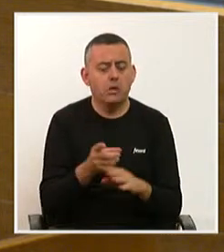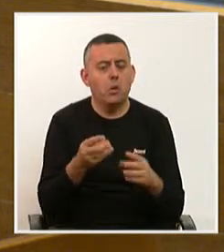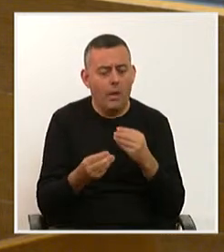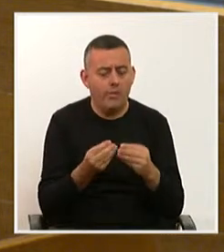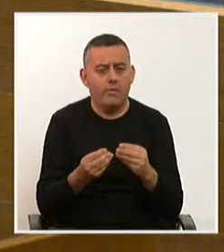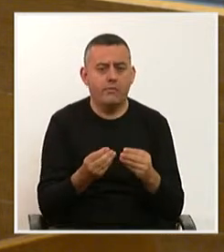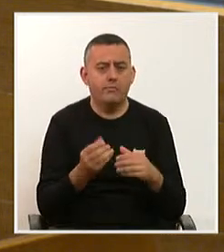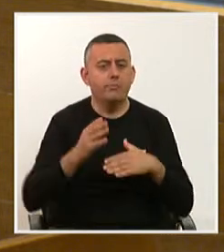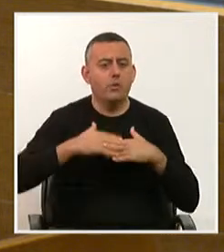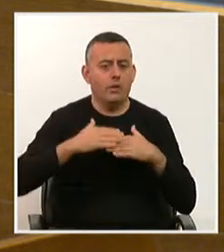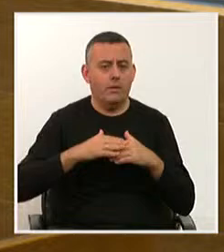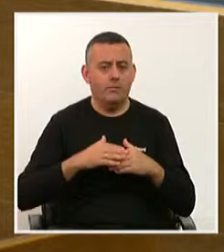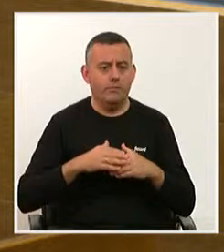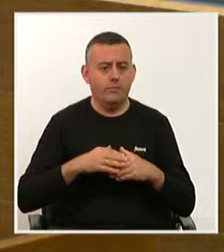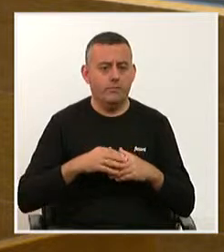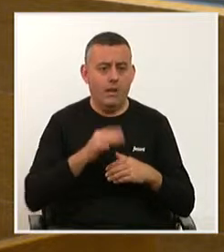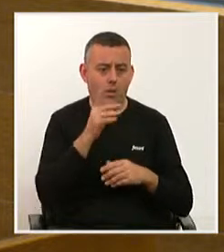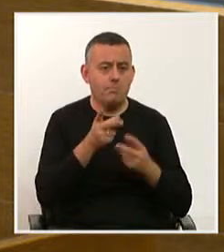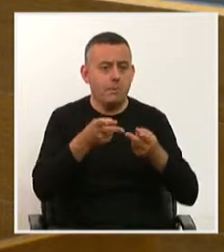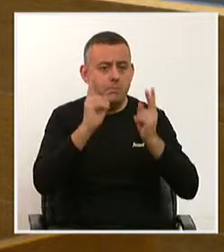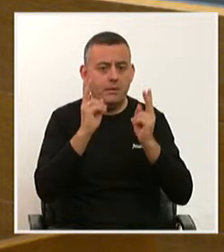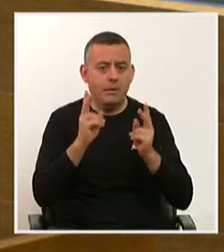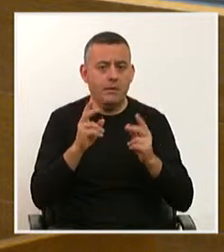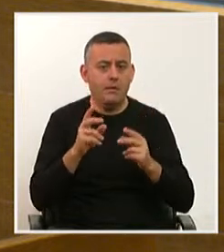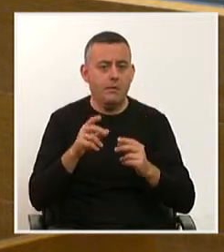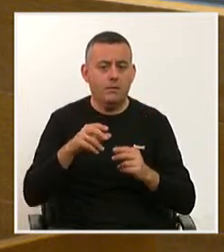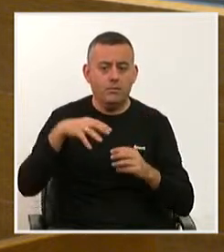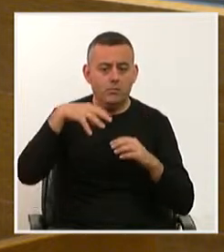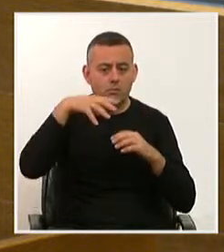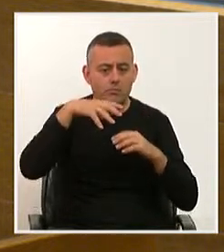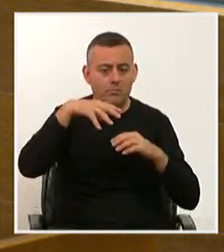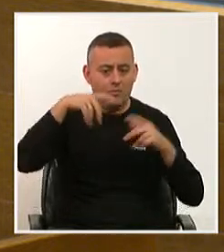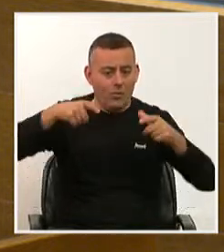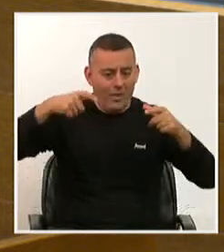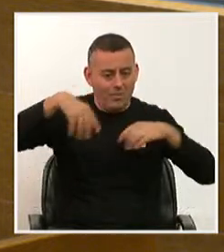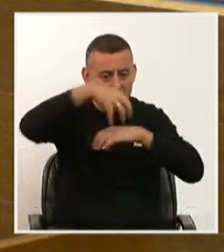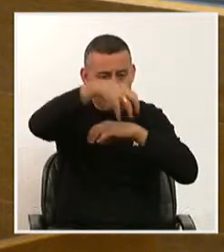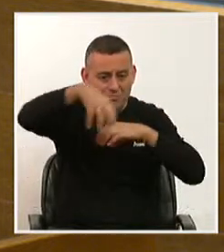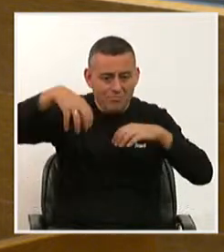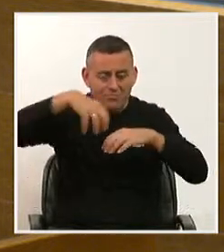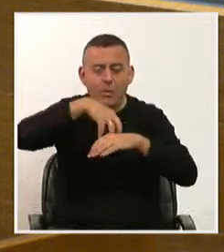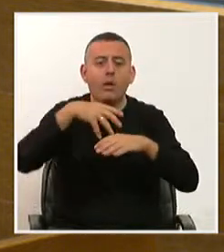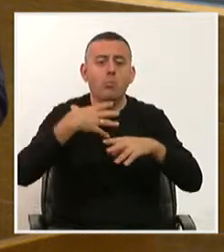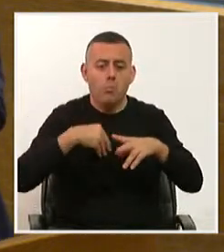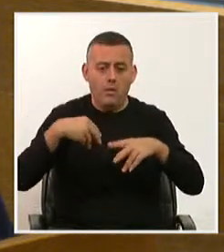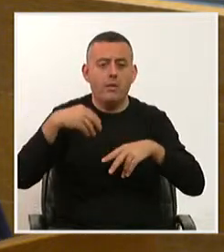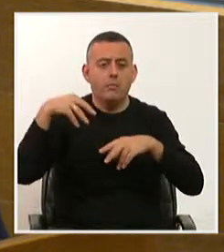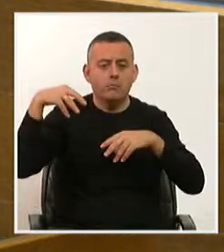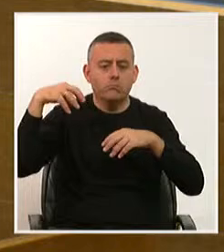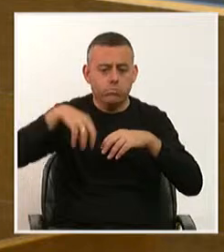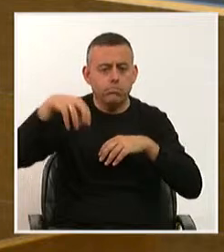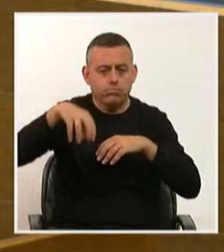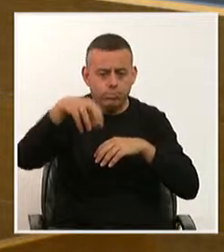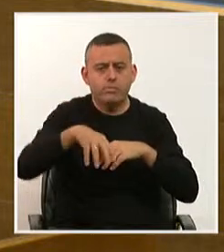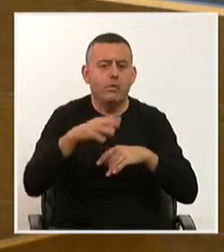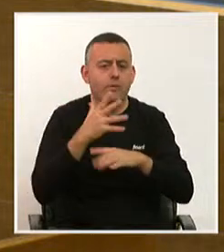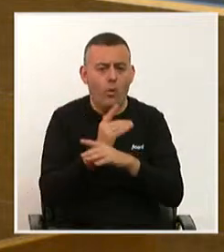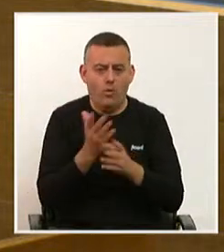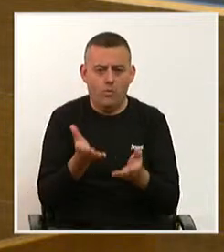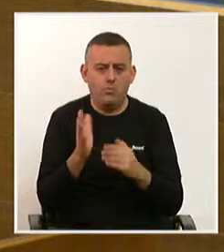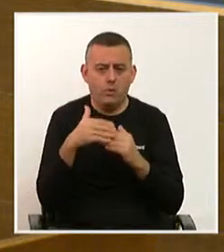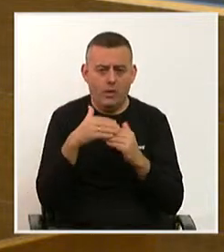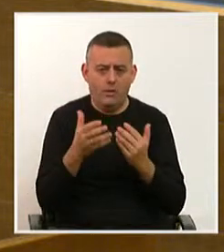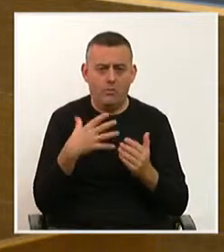Y por qué lo hicieron además de una manera Exprés A qué tanta urgencia sinceramente en la sociedad valenciana había alguna